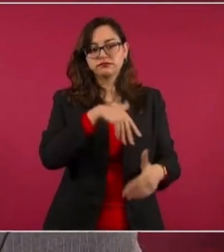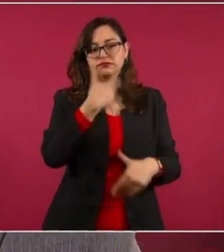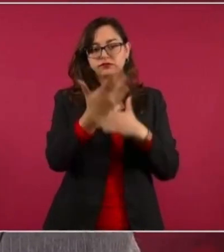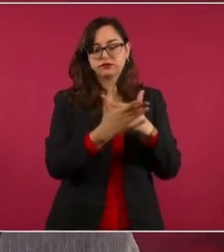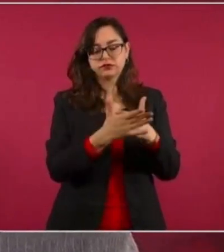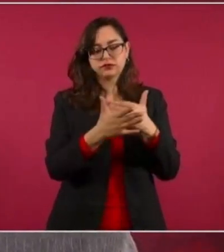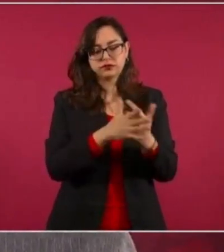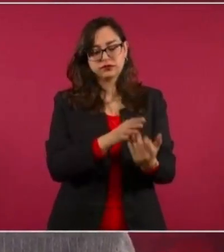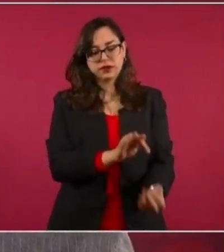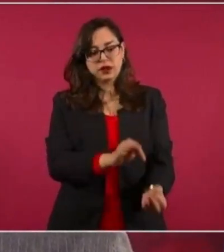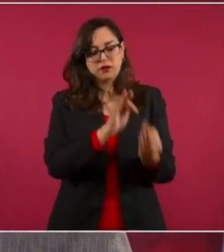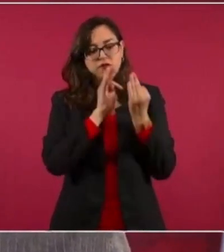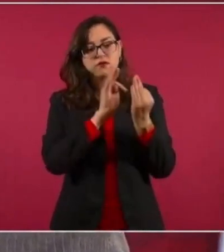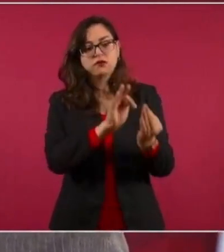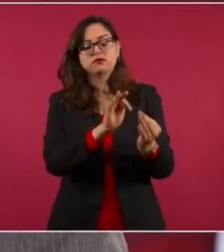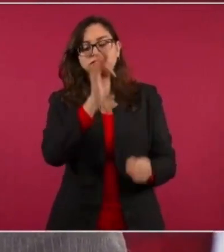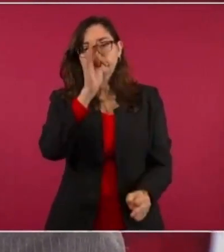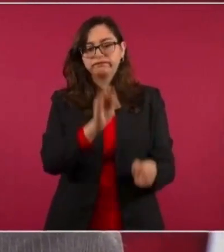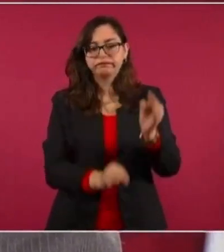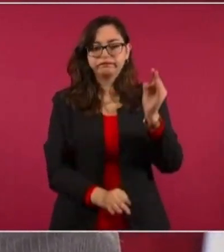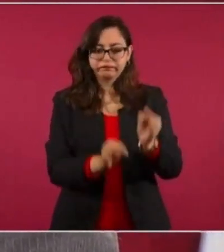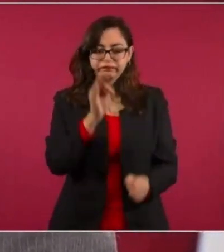por la fiscalía.